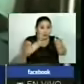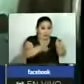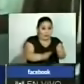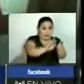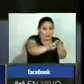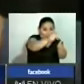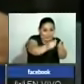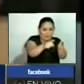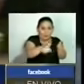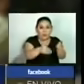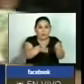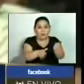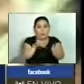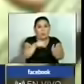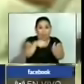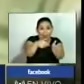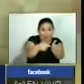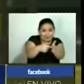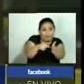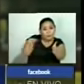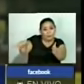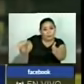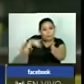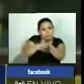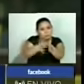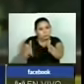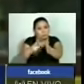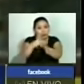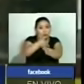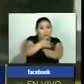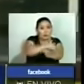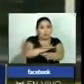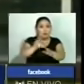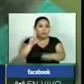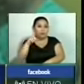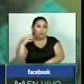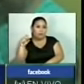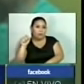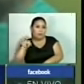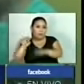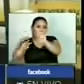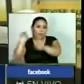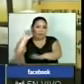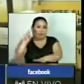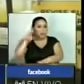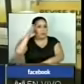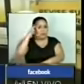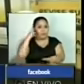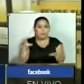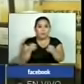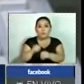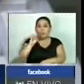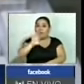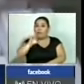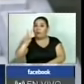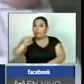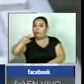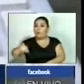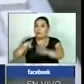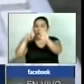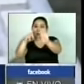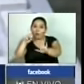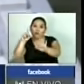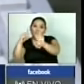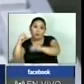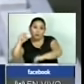año. Marzo fue el punto de quiebre con una reducción del 10.7%, equivalente a 52 millones 600 mil